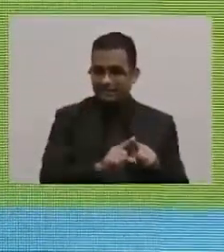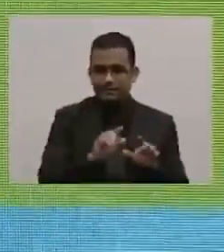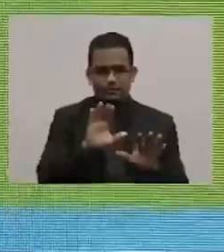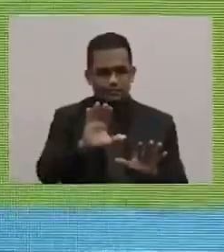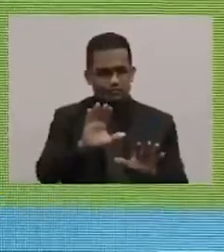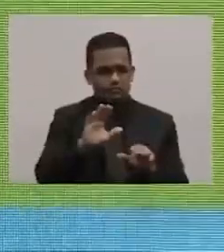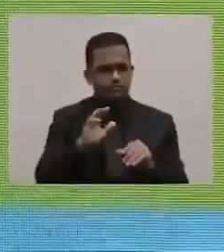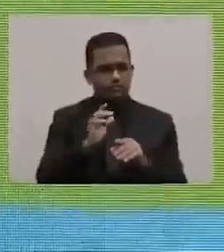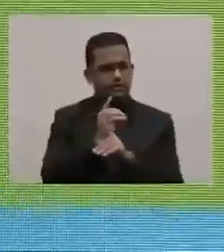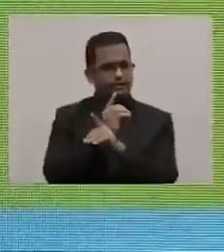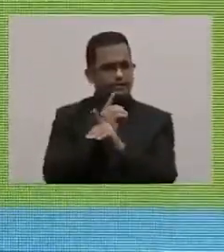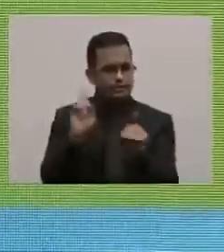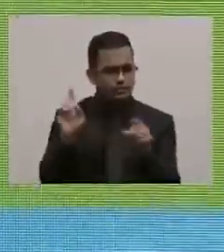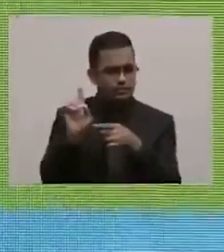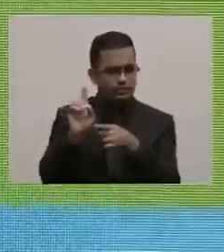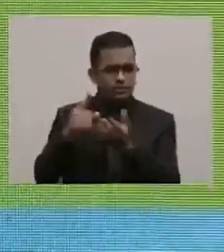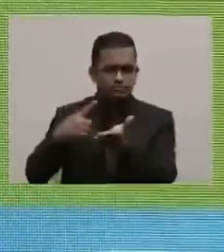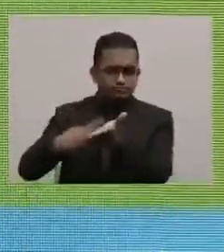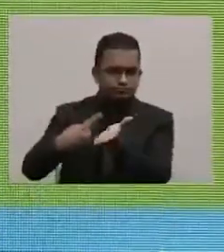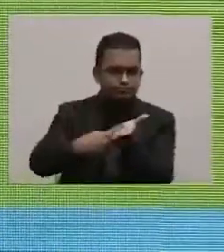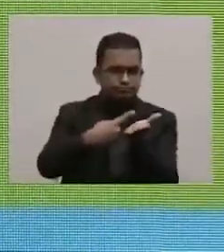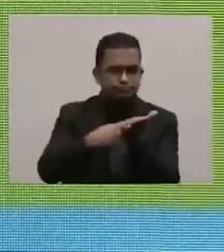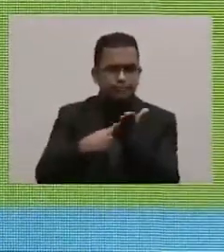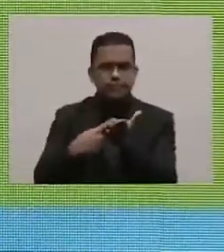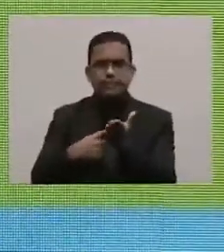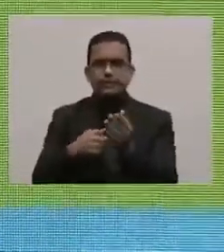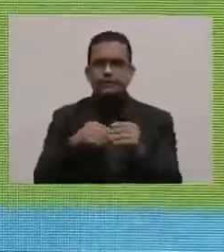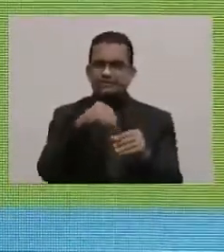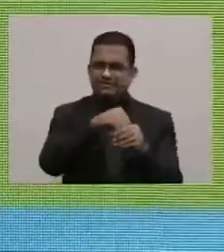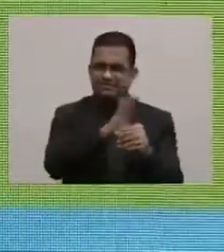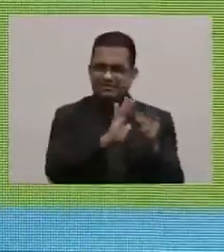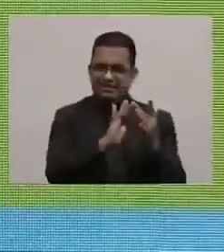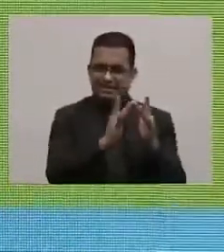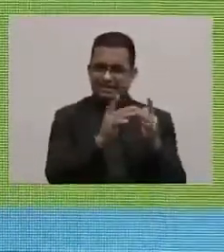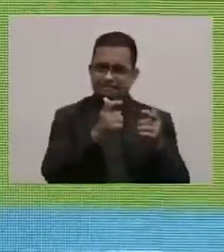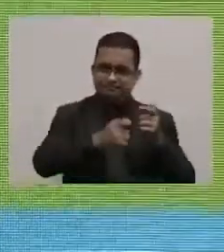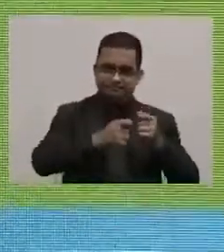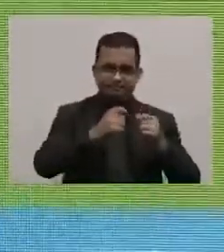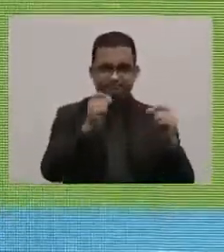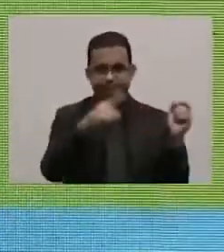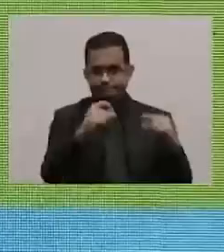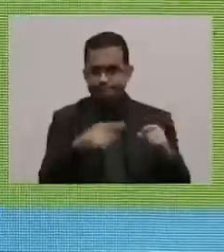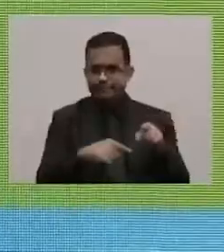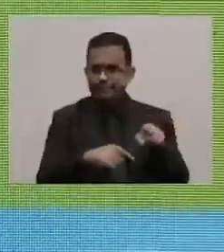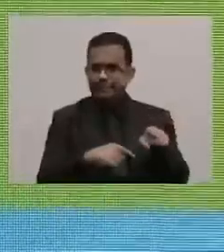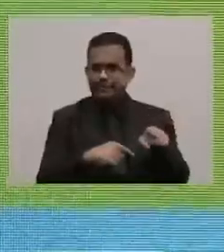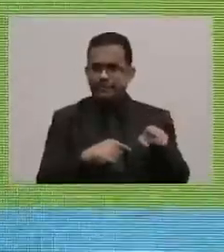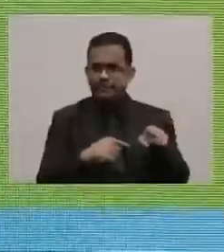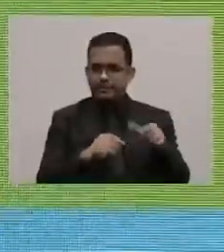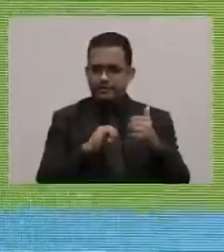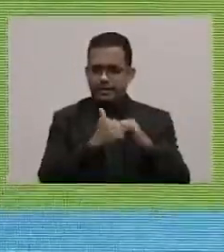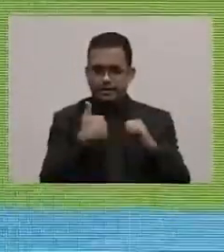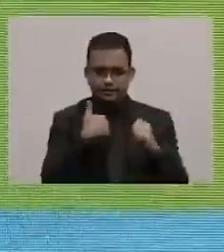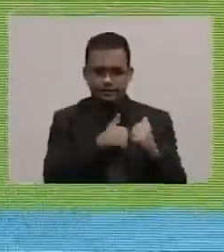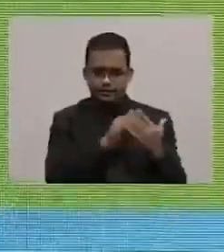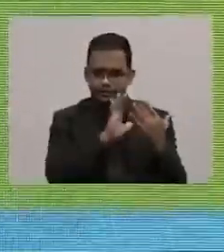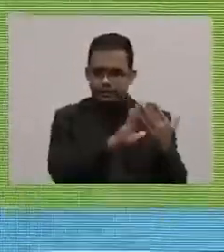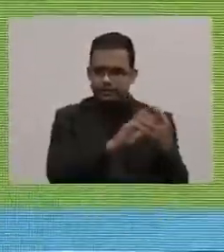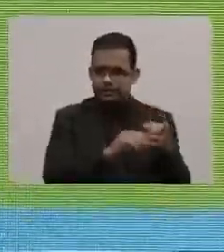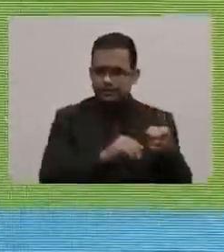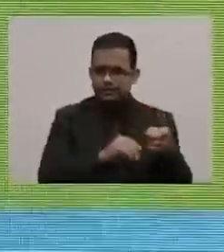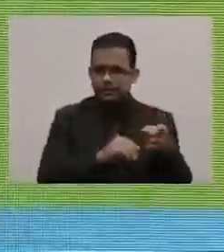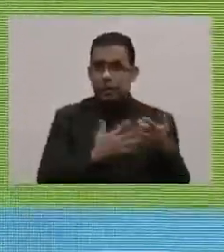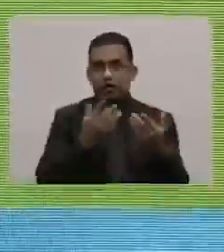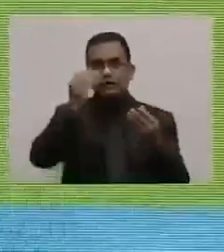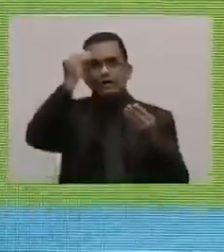la democratización del debate público que han generado las redes sociales? ¿Cómo afrontar la difusión de contenidos que